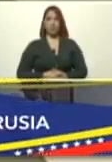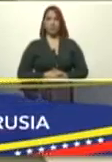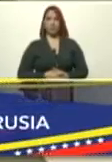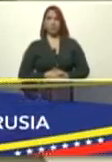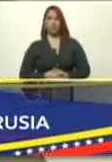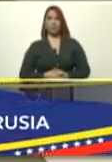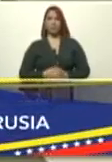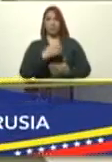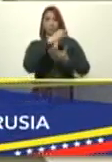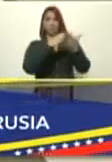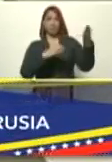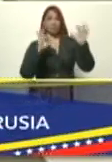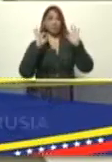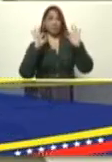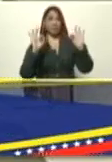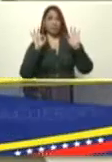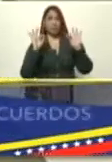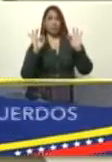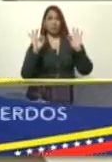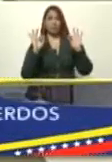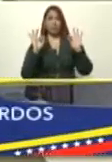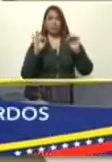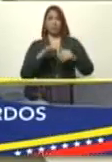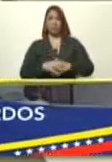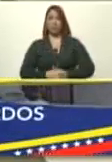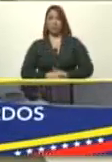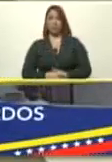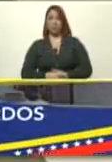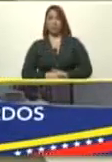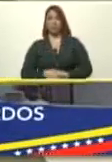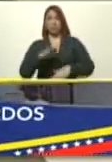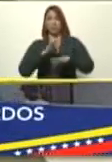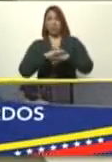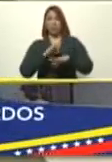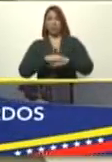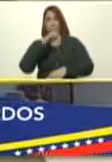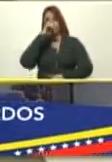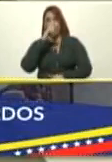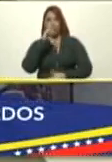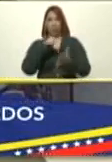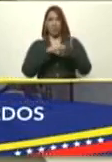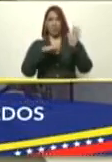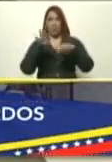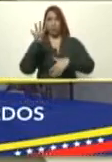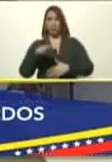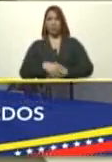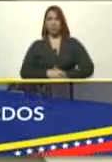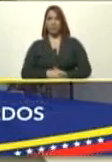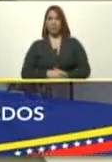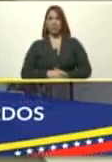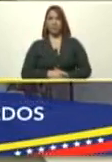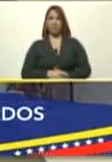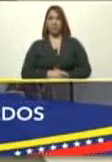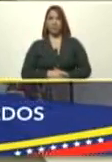Un capítulo especial de esto sucedió en el año 2014,